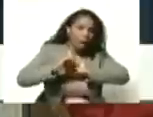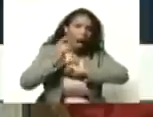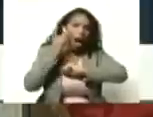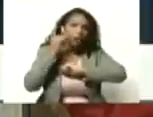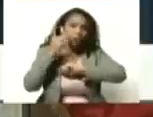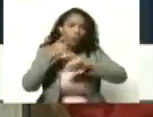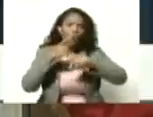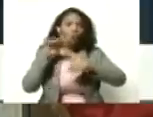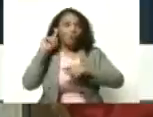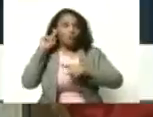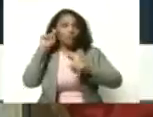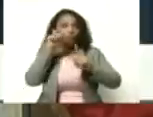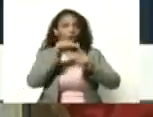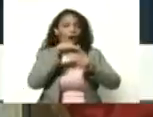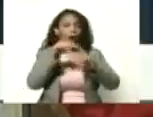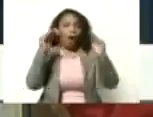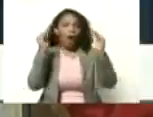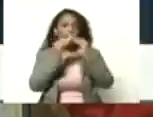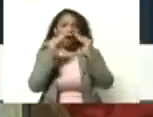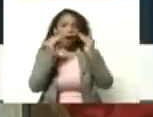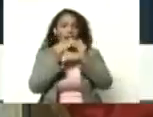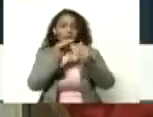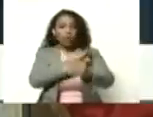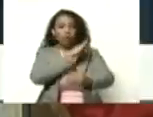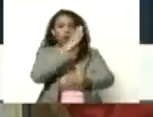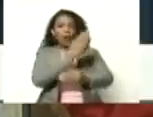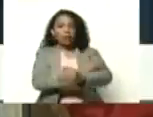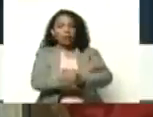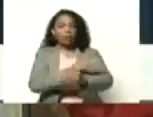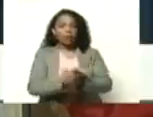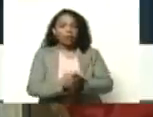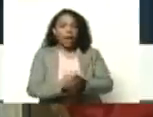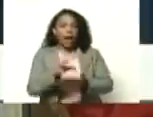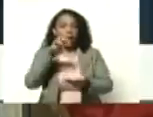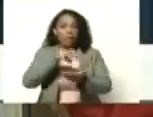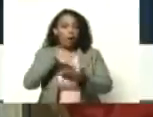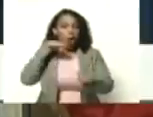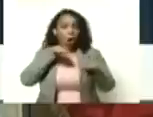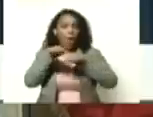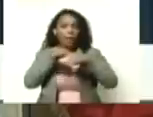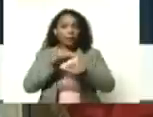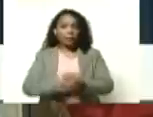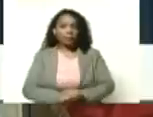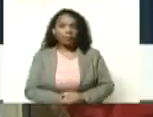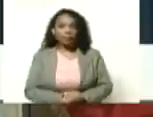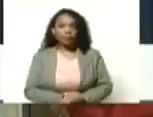destino a la finca la fortaleza en el estado cojedes